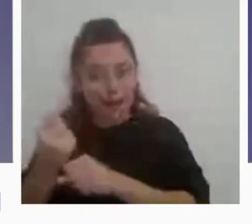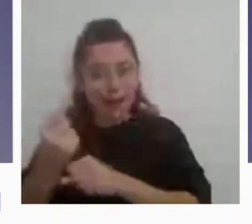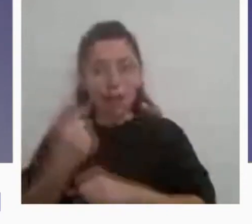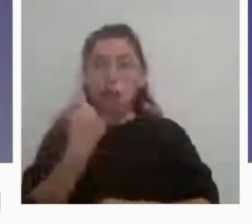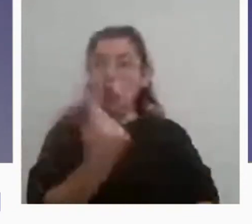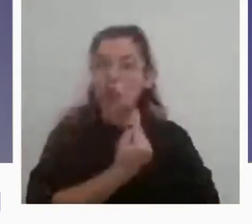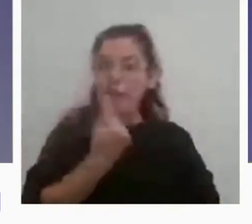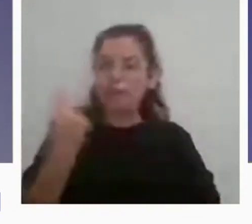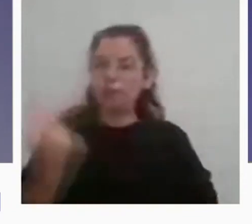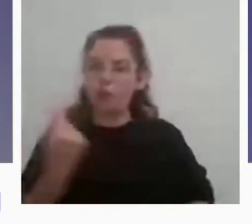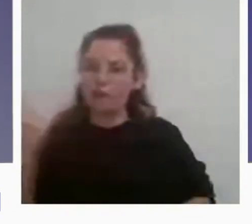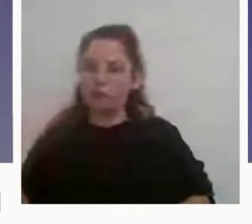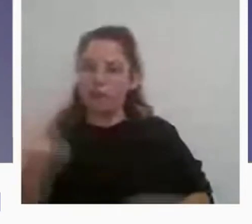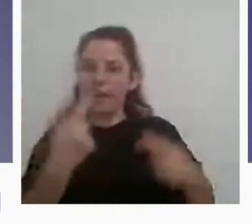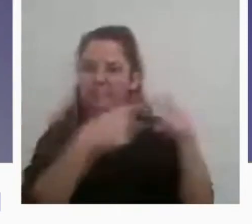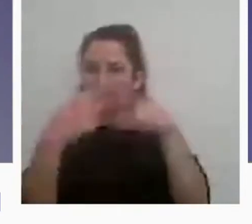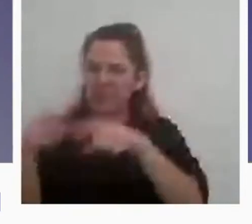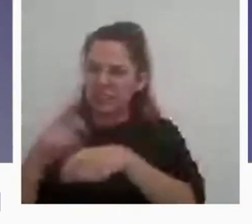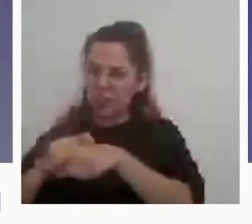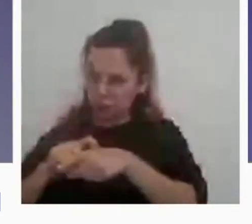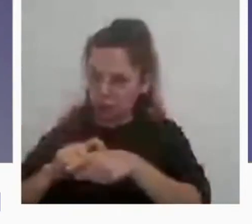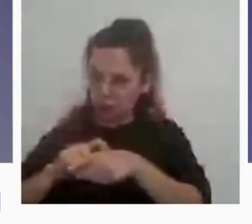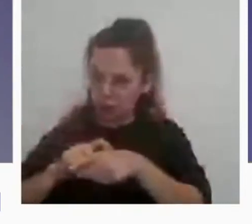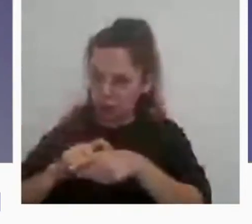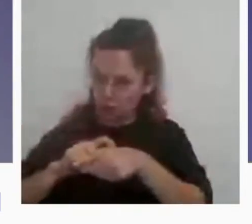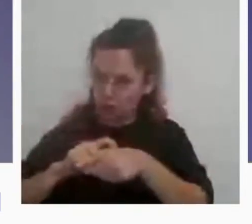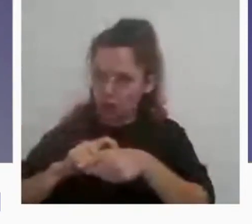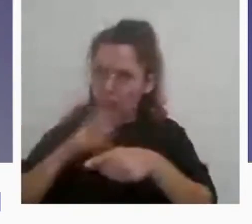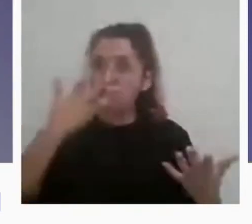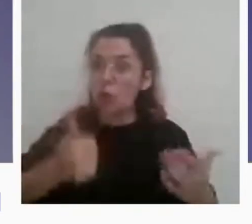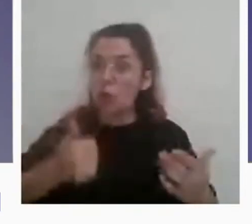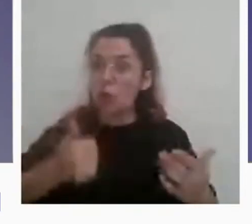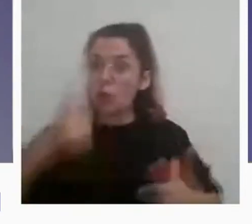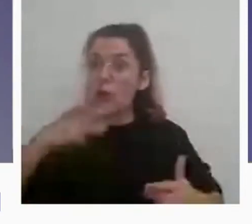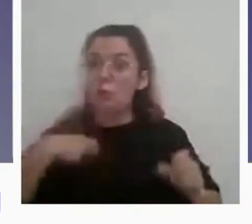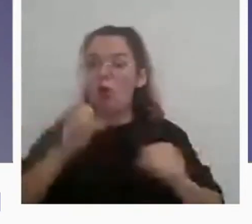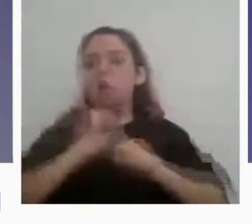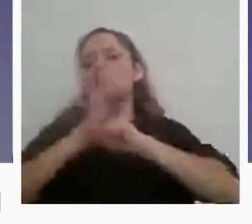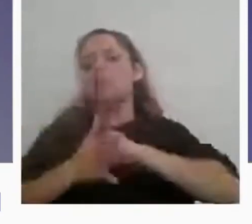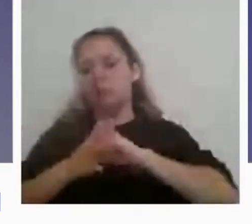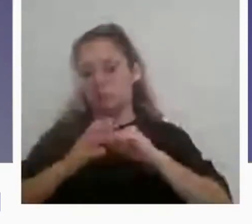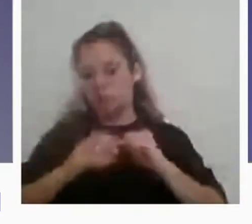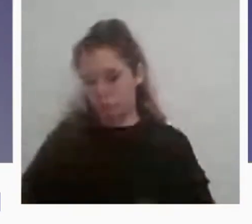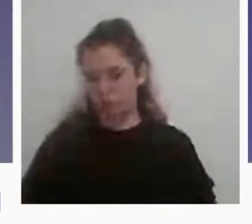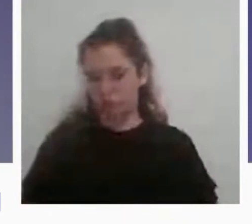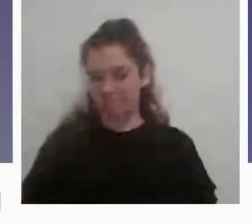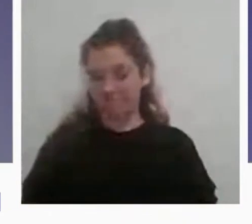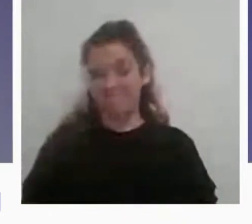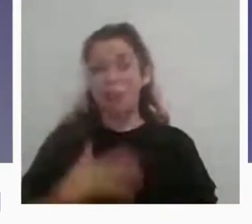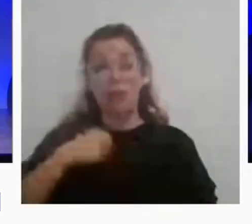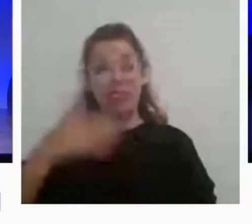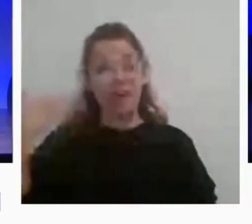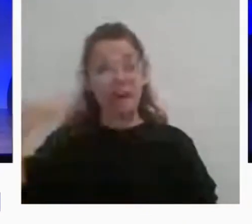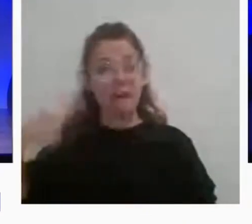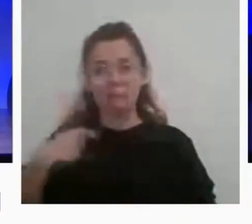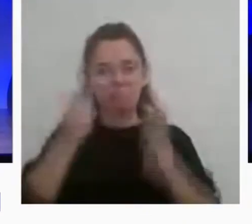que ha salido más a flote, bueno, pues precisamente por la pandemia también, ¿no? Algo que igual no nos estábamos dando cuenta. La pandemia que